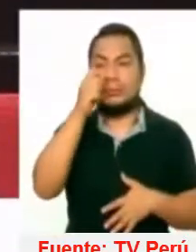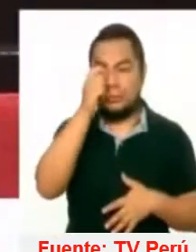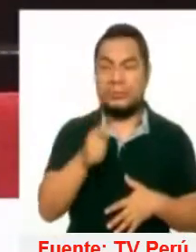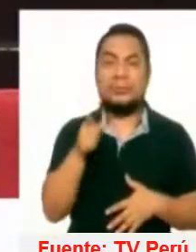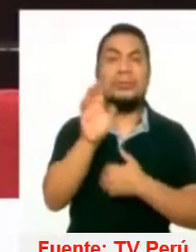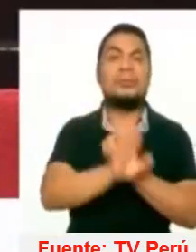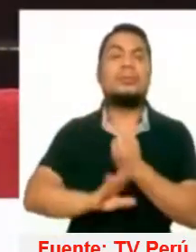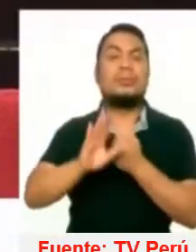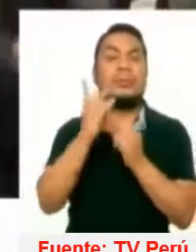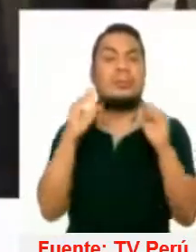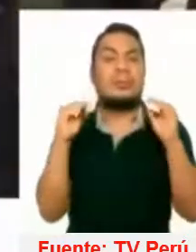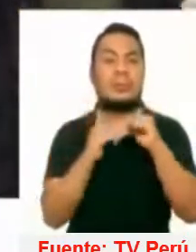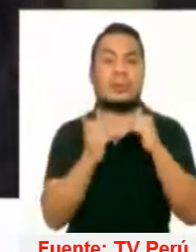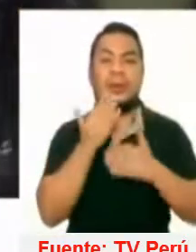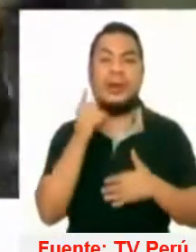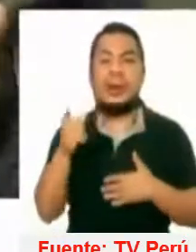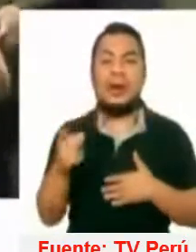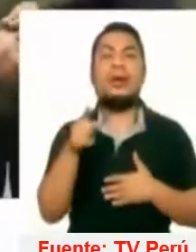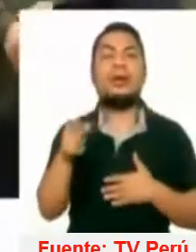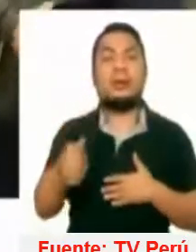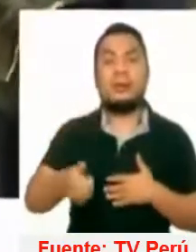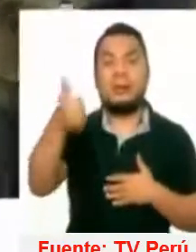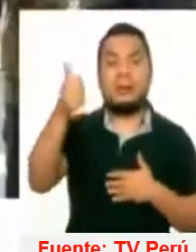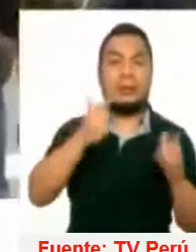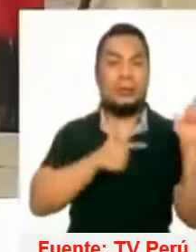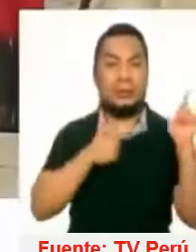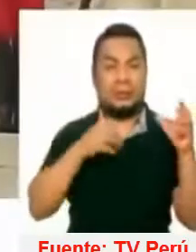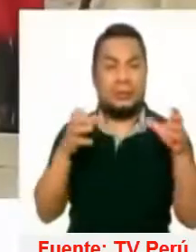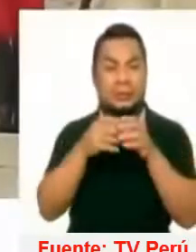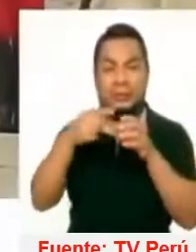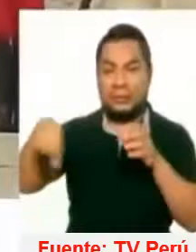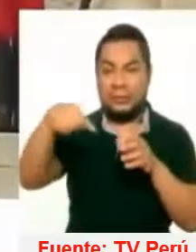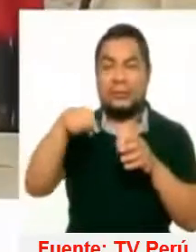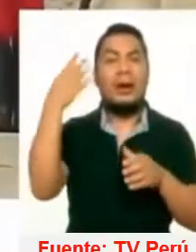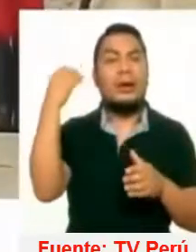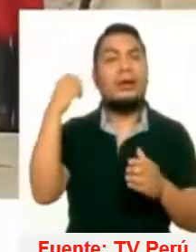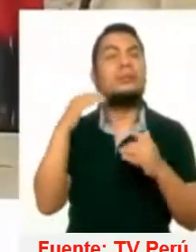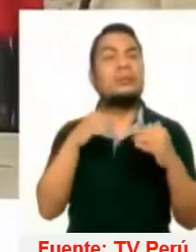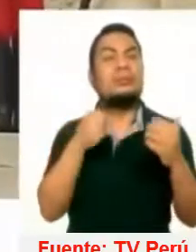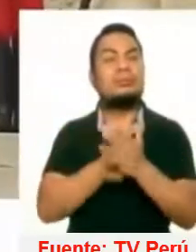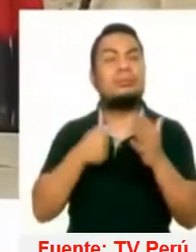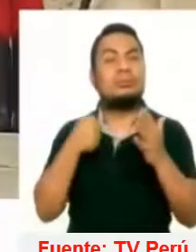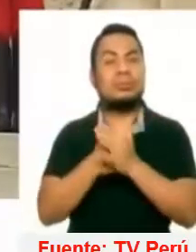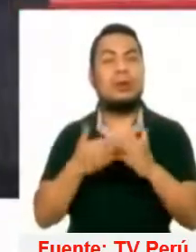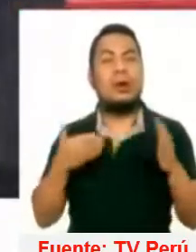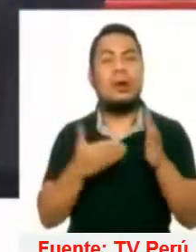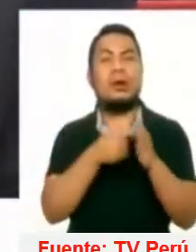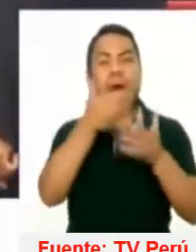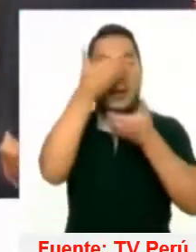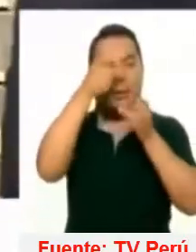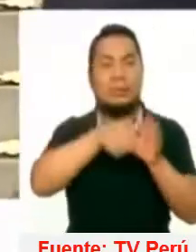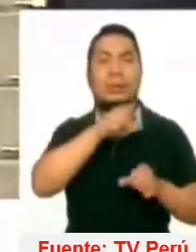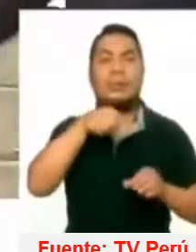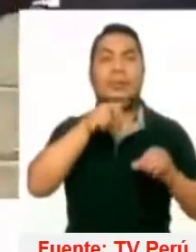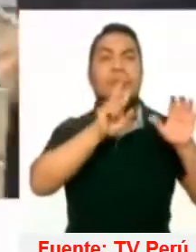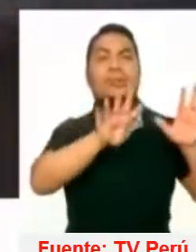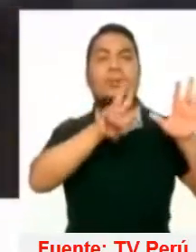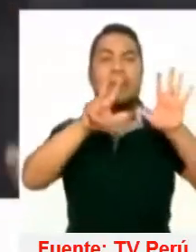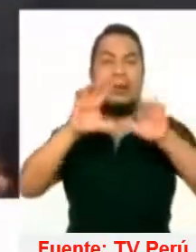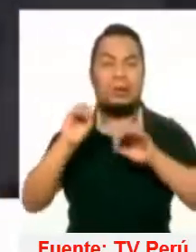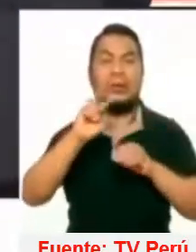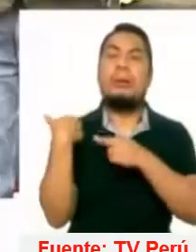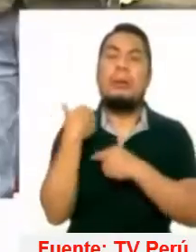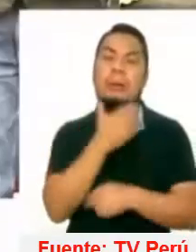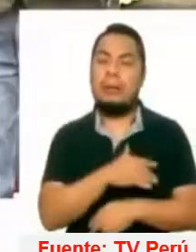como defensores de la democracia a los licenciados de las Fuerzas Armadas que lucharon contra el terrorismo entre 1980 y